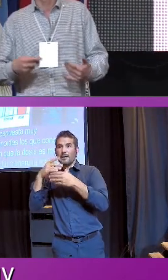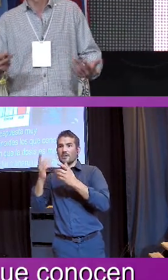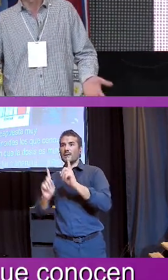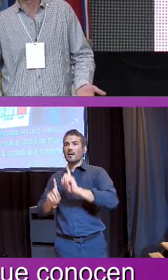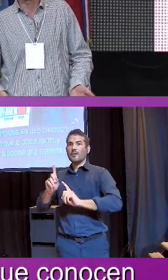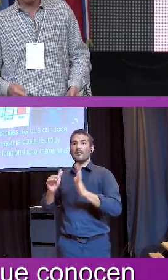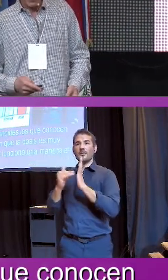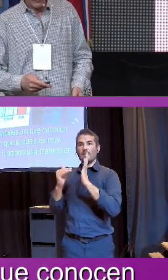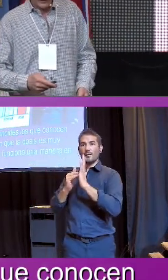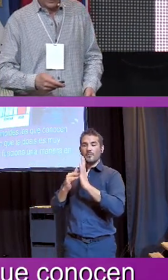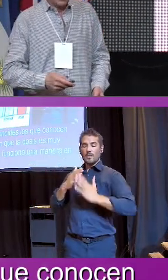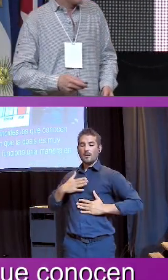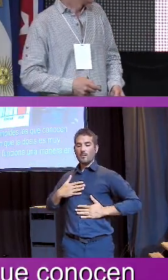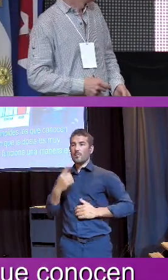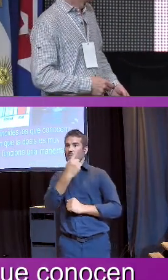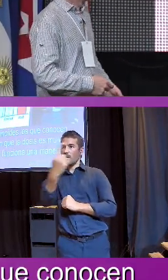otra.